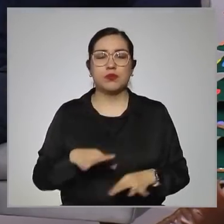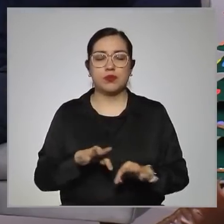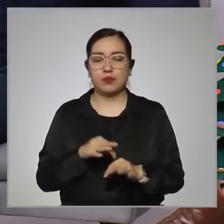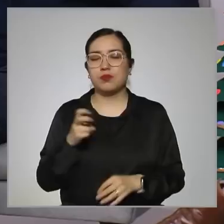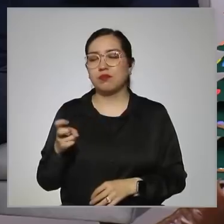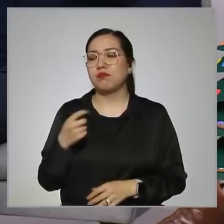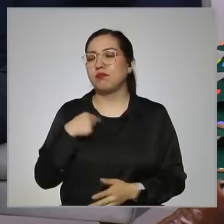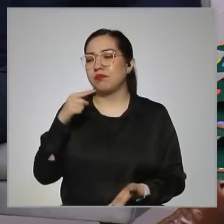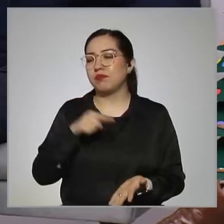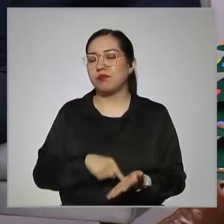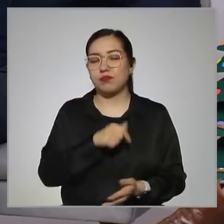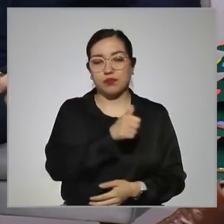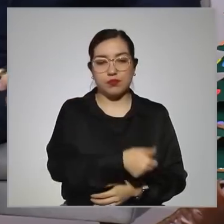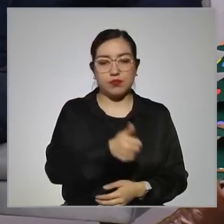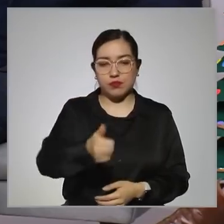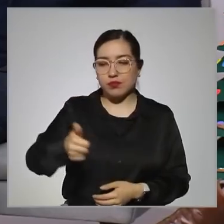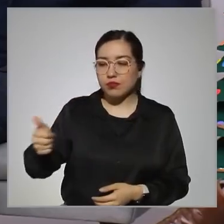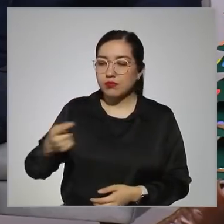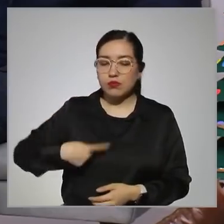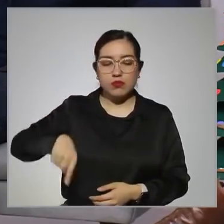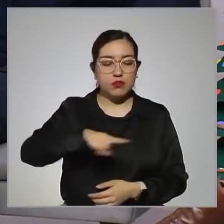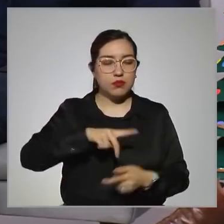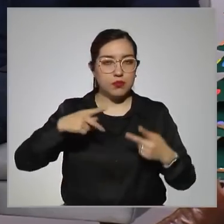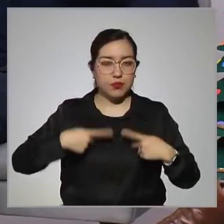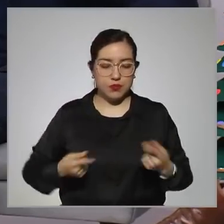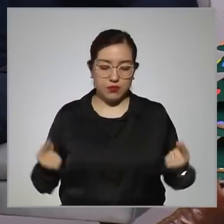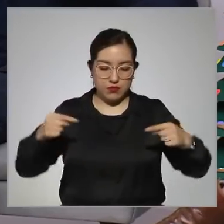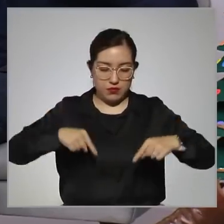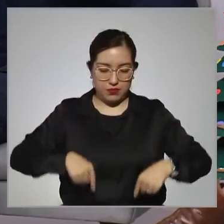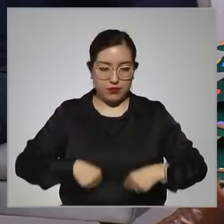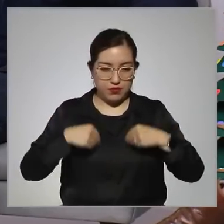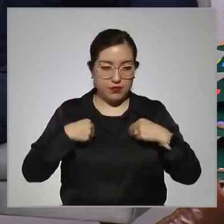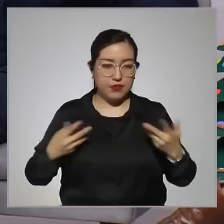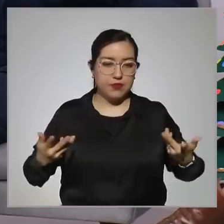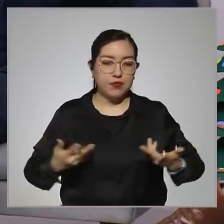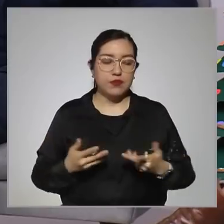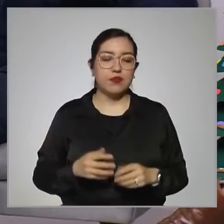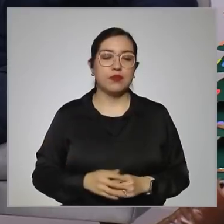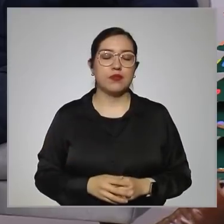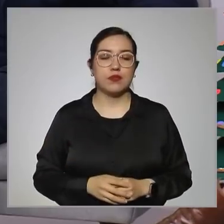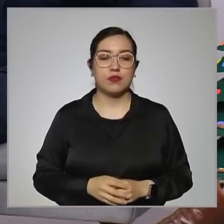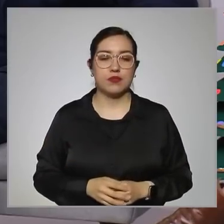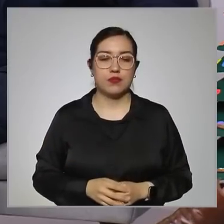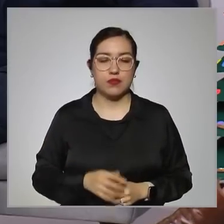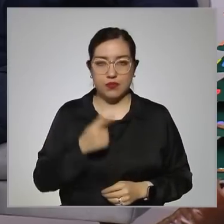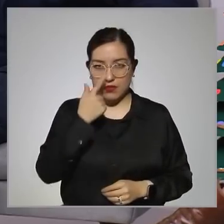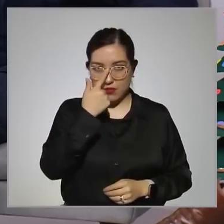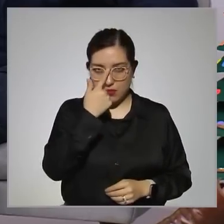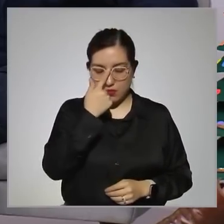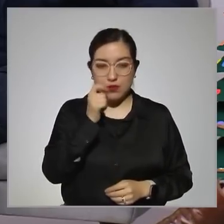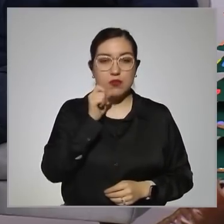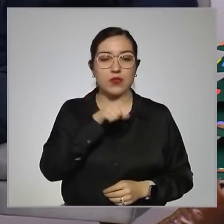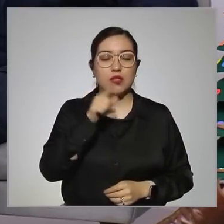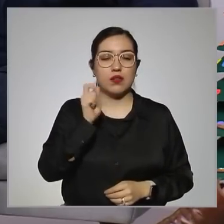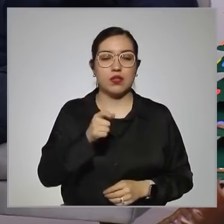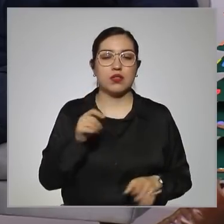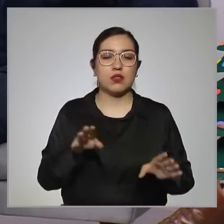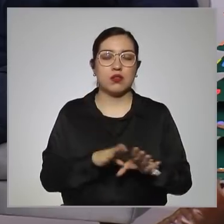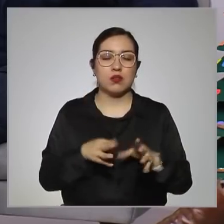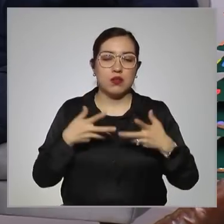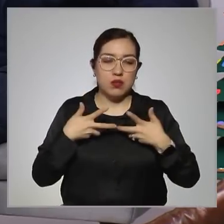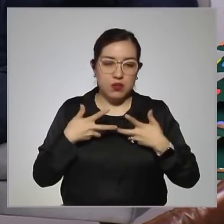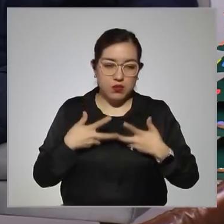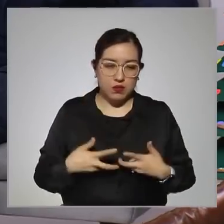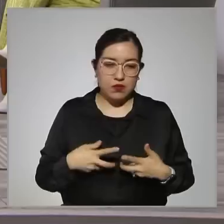importante. Cada quien en lo que le tocó hacer en esta vida. Y sobre todo, poder manejar lo que es la frustración.